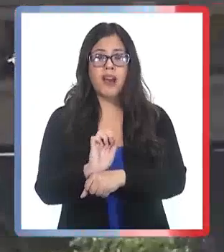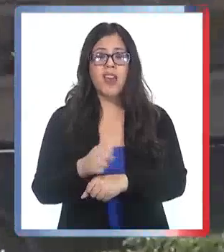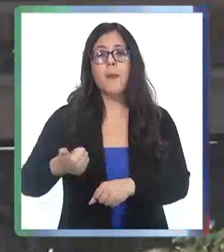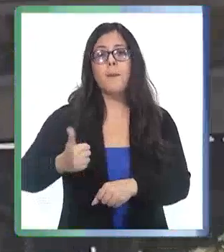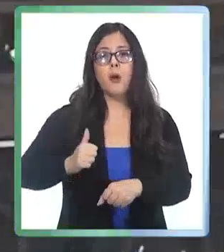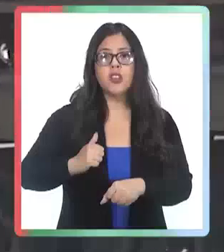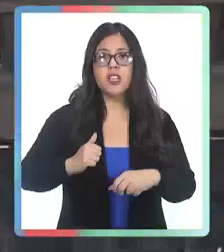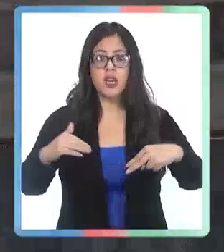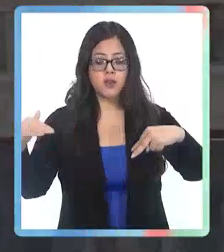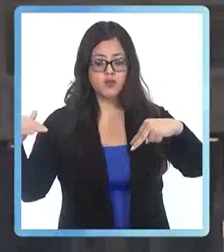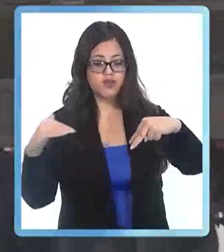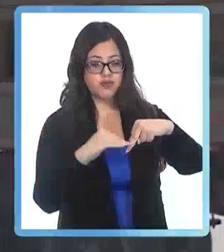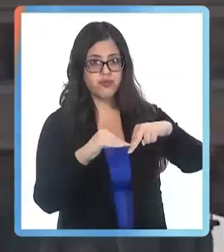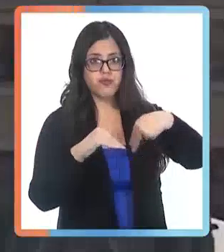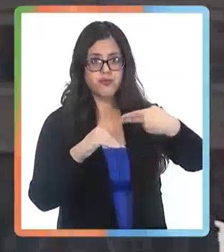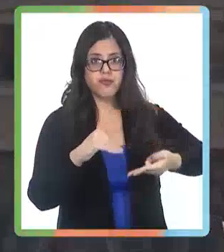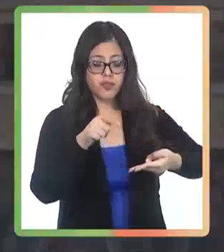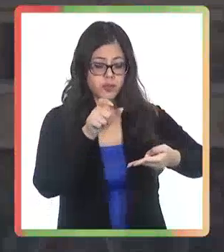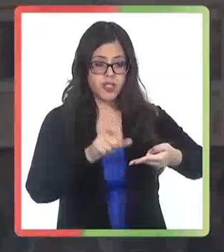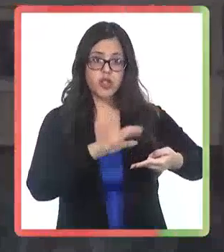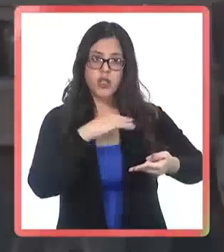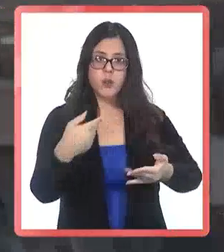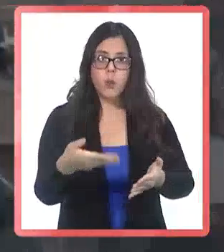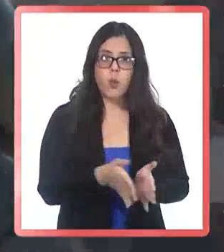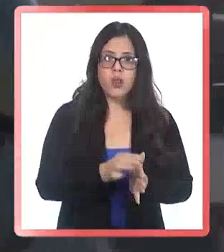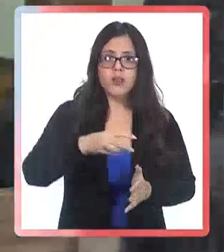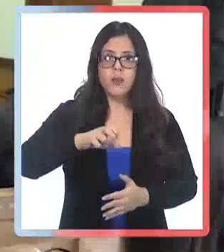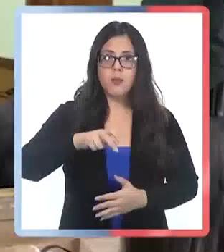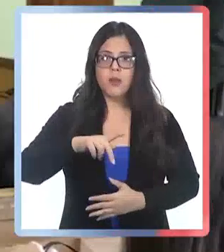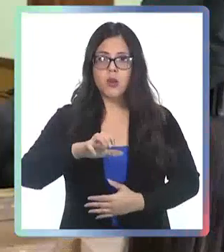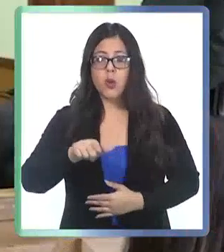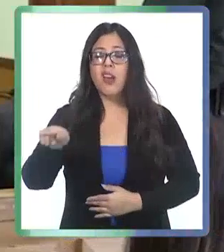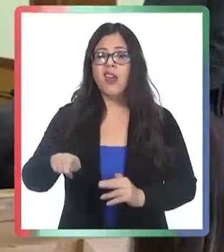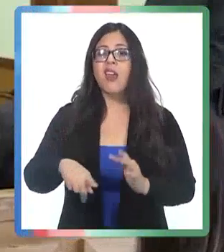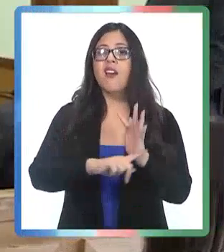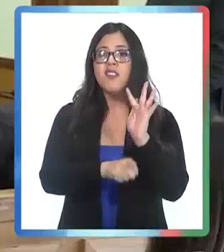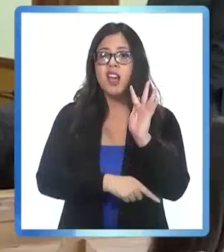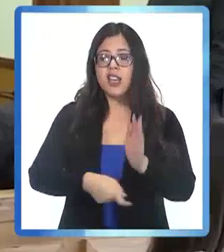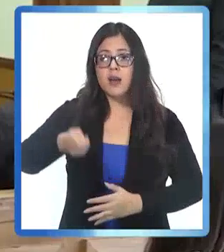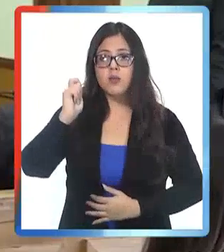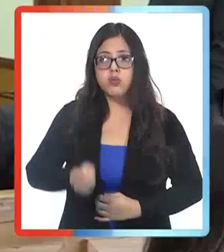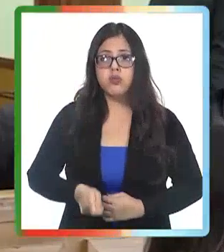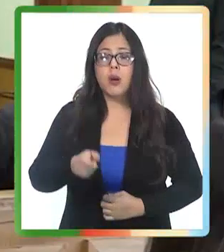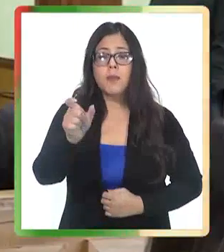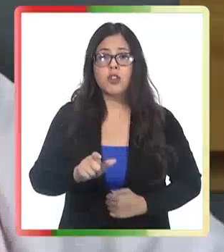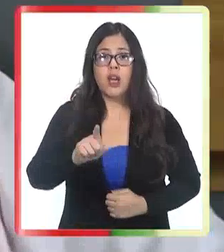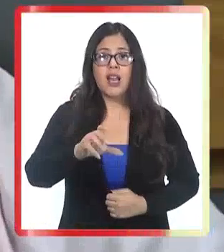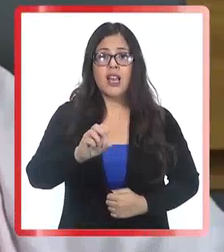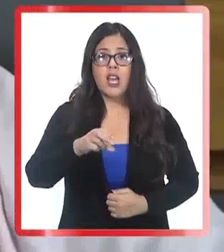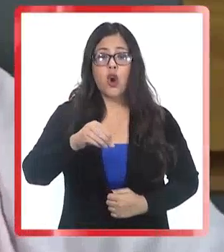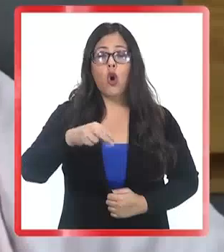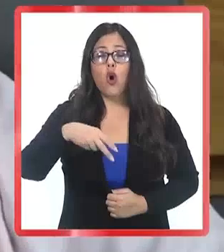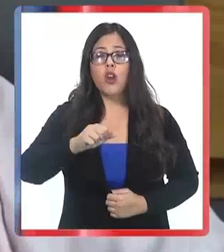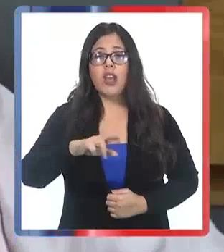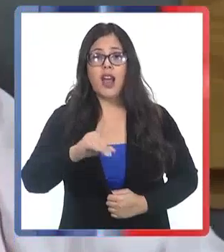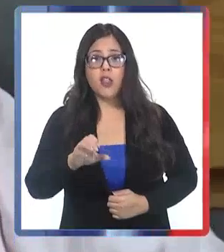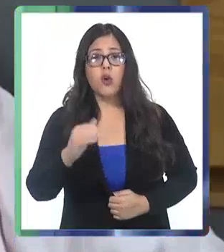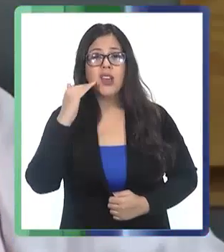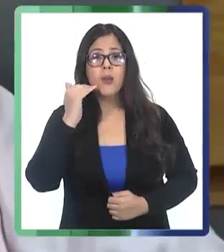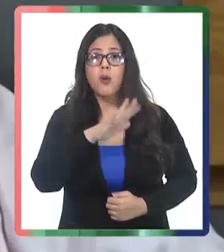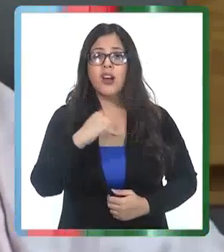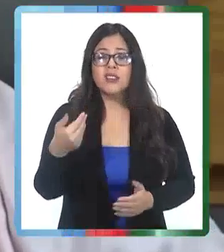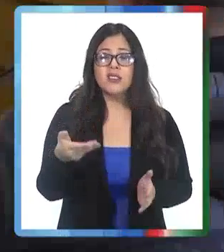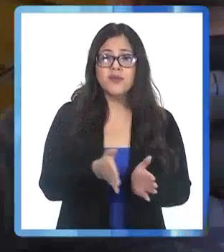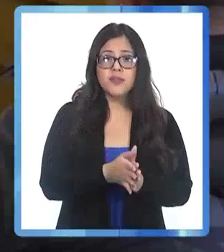policial que atropelló y provocó la muerte de Manuel Rebolledo. La fiscalía formalizó a Leonardo Medina por cuasi delito de